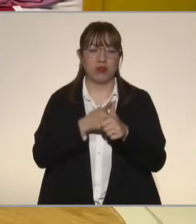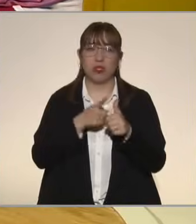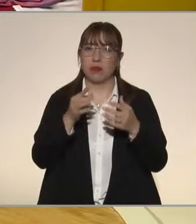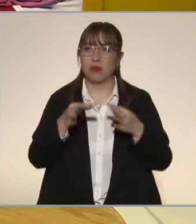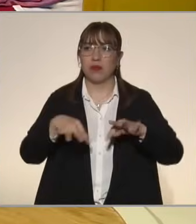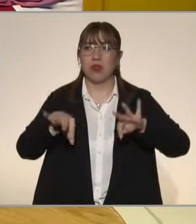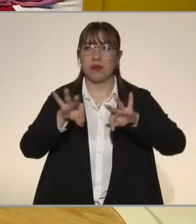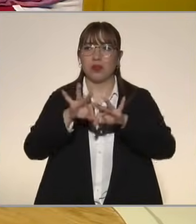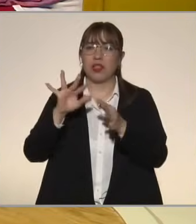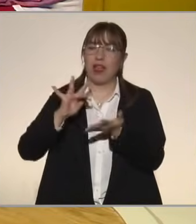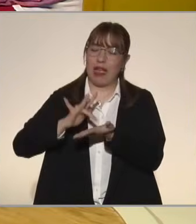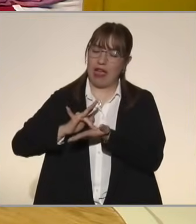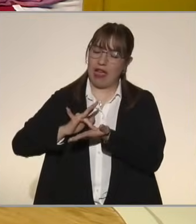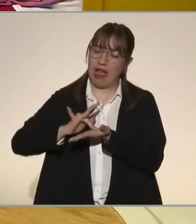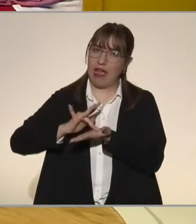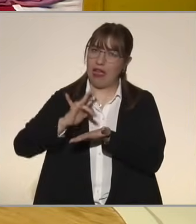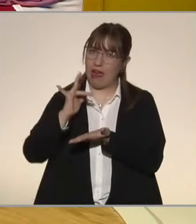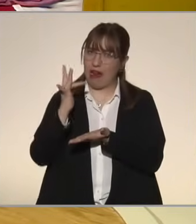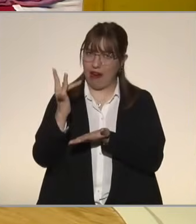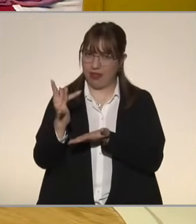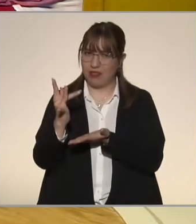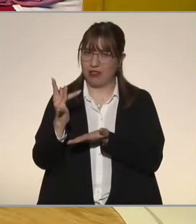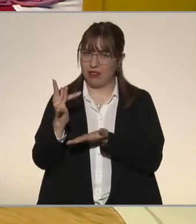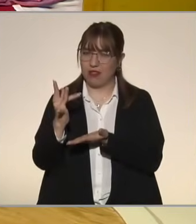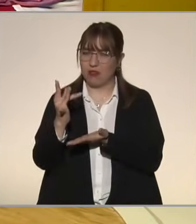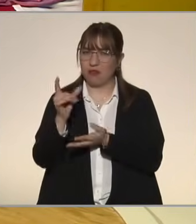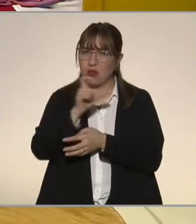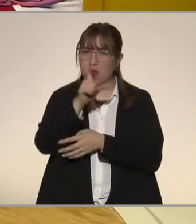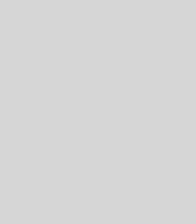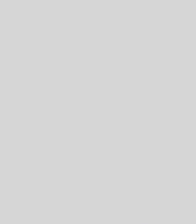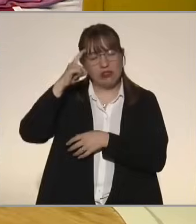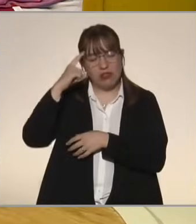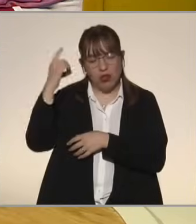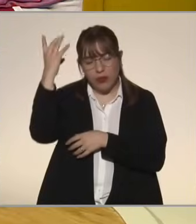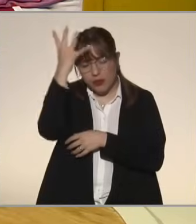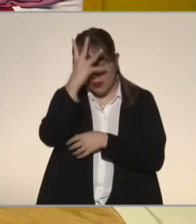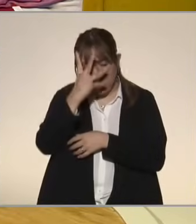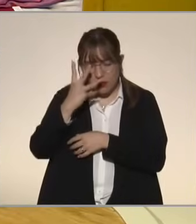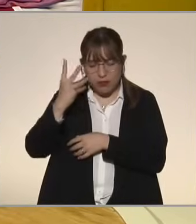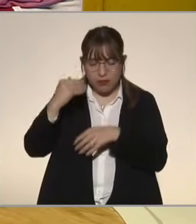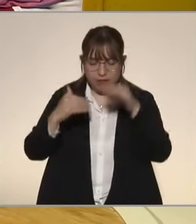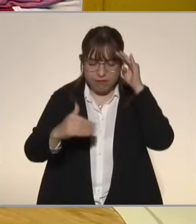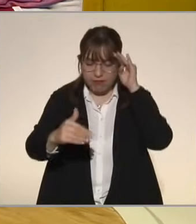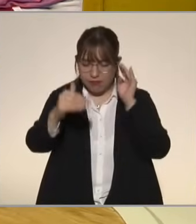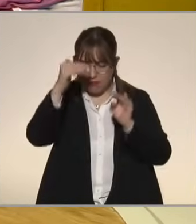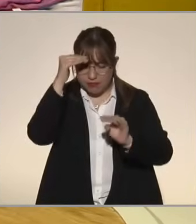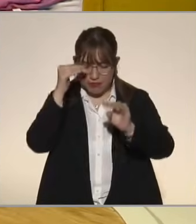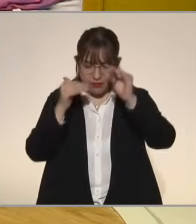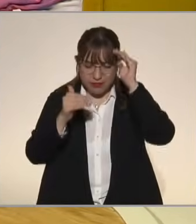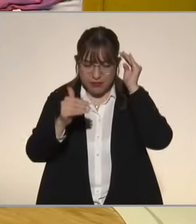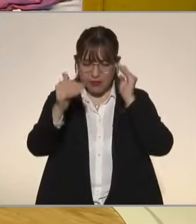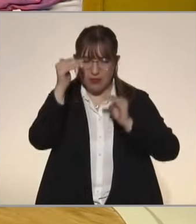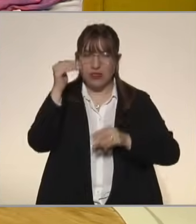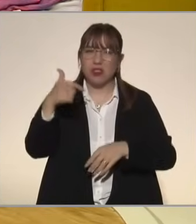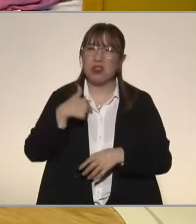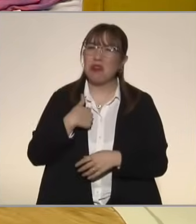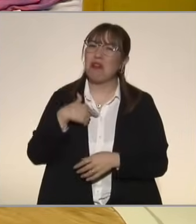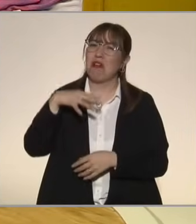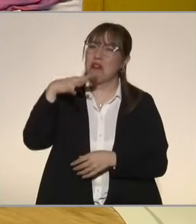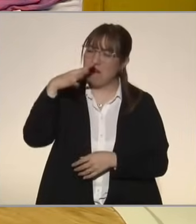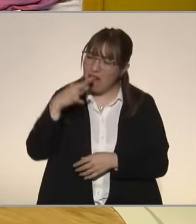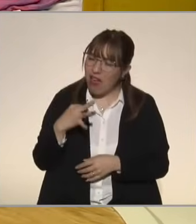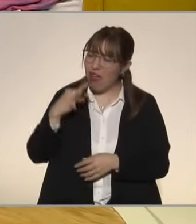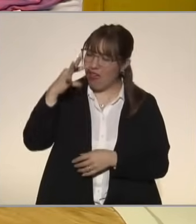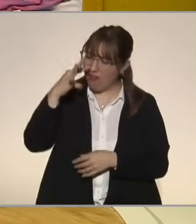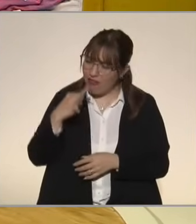ser muy importante cuando reflexionas, cuando haces recuento. No nada más vas a estar pendiente de lo que no lograste